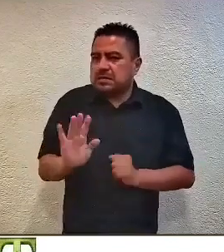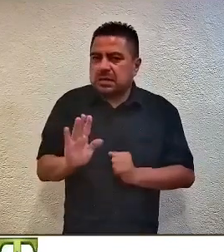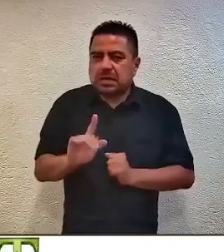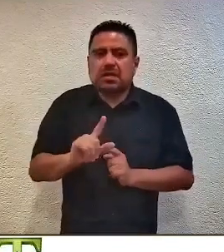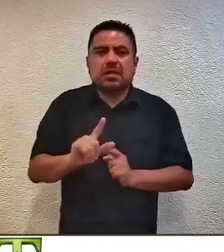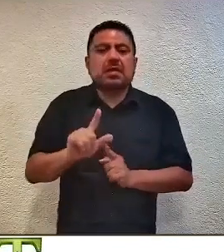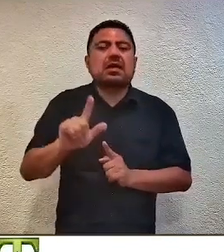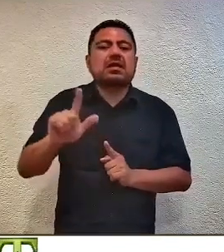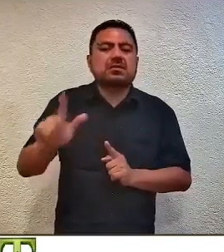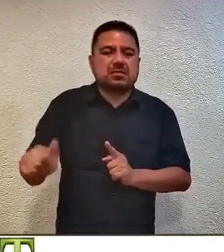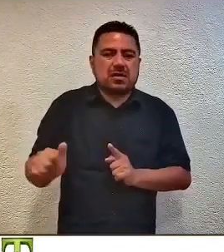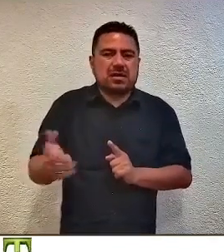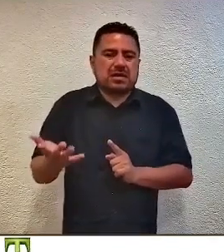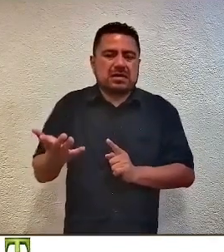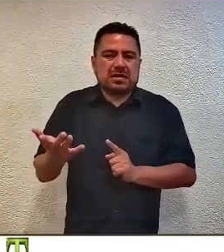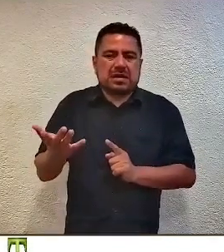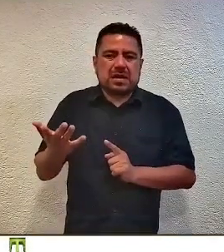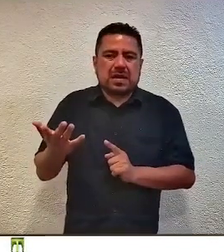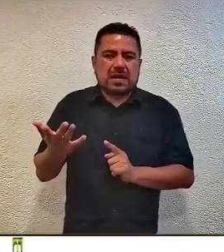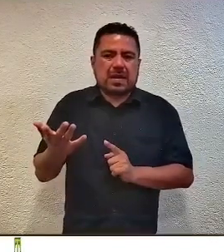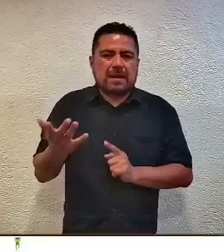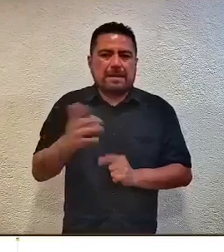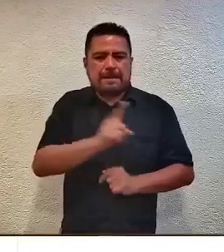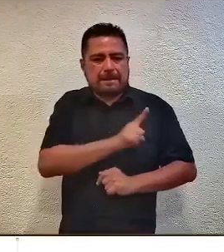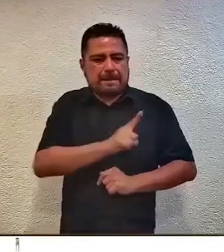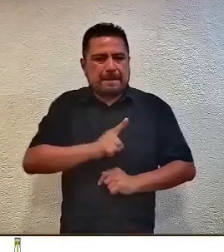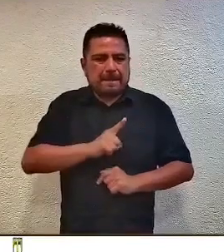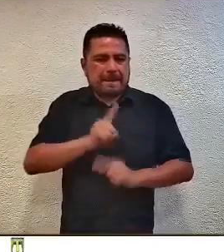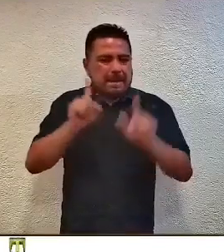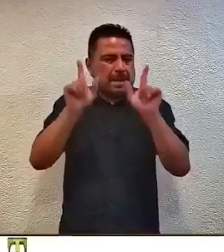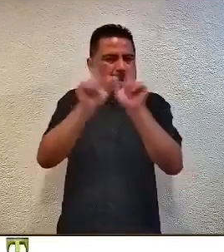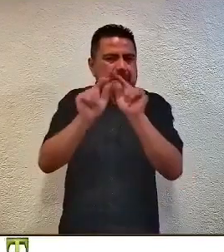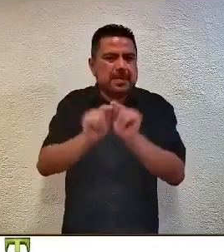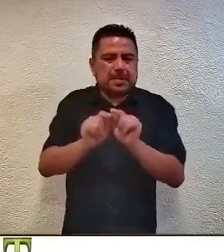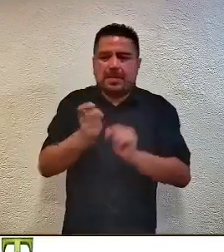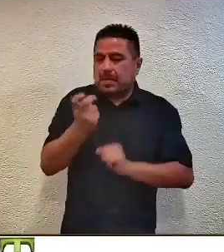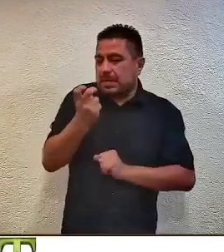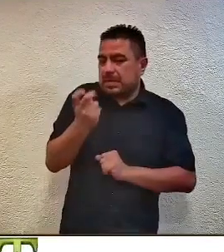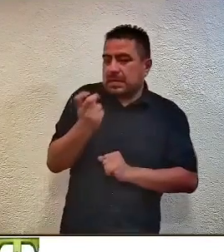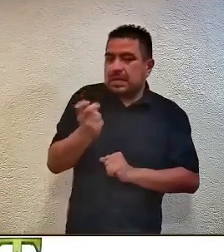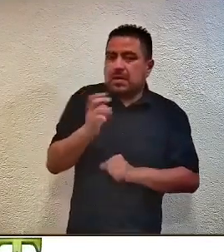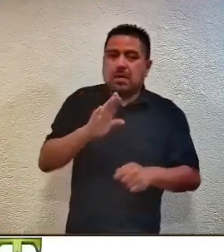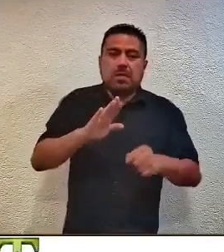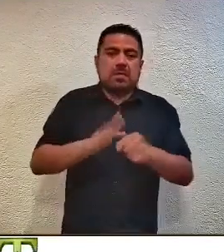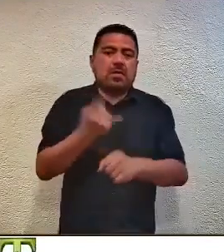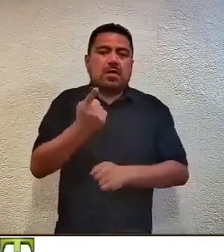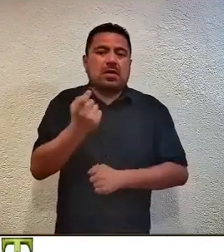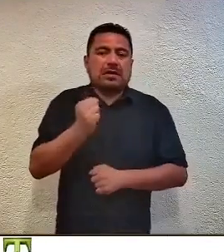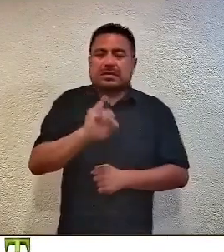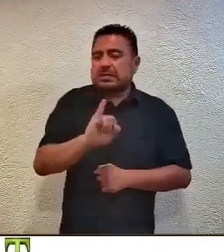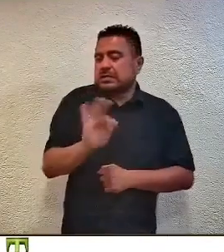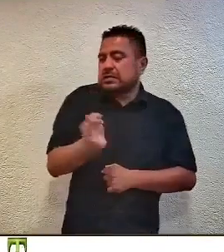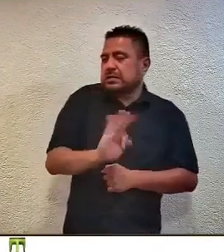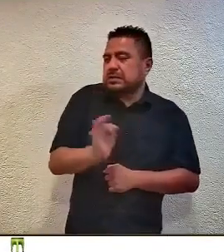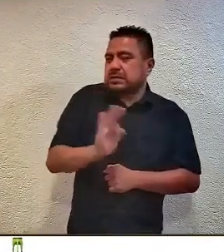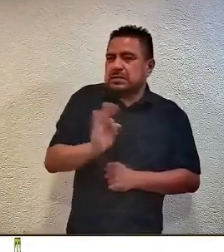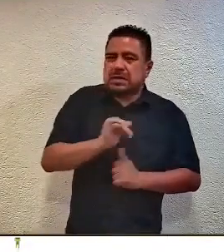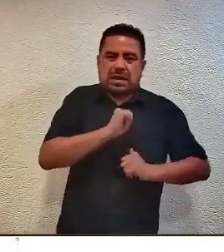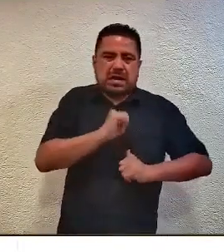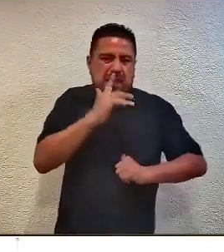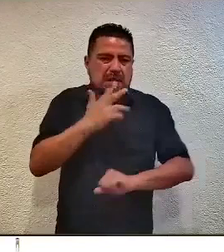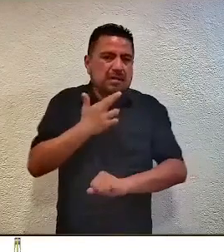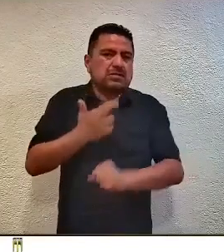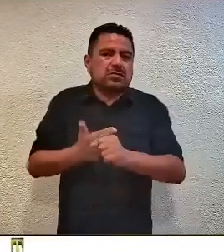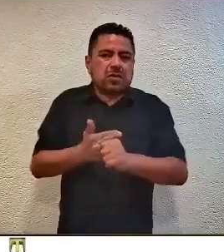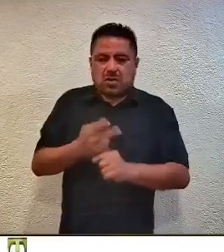consecuencia, una indebida conclusión, ello porque si la parte actora